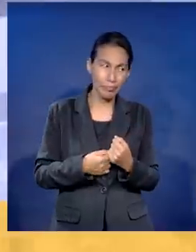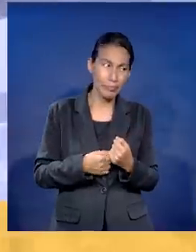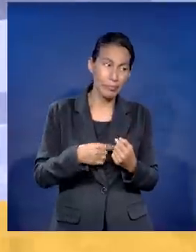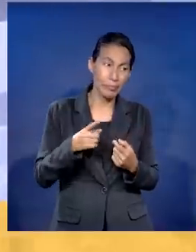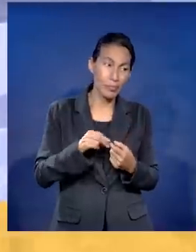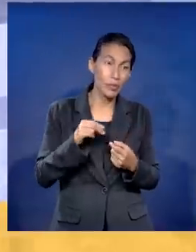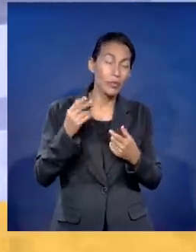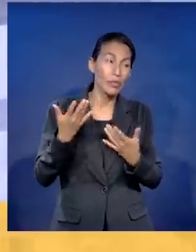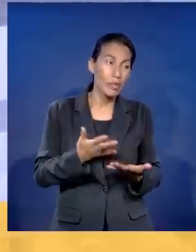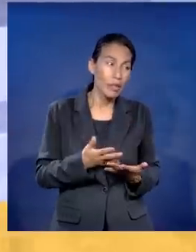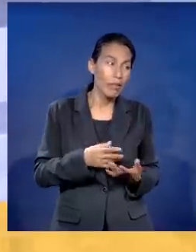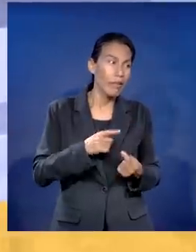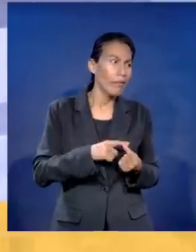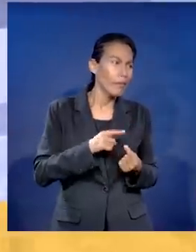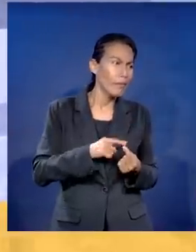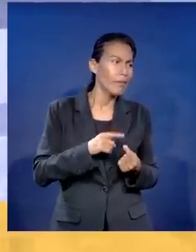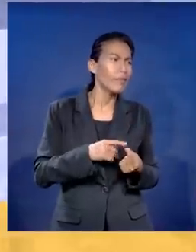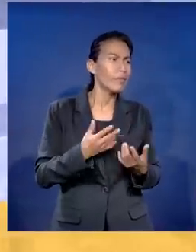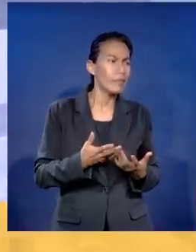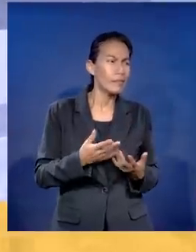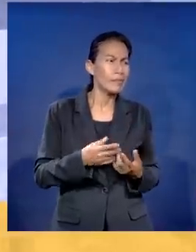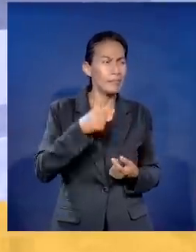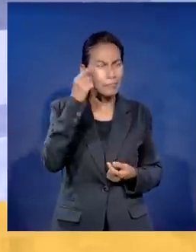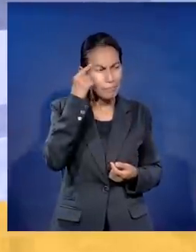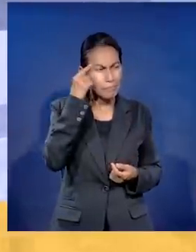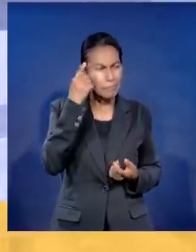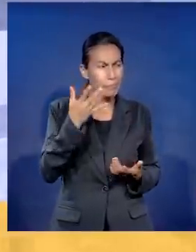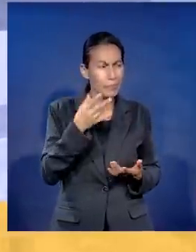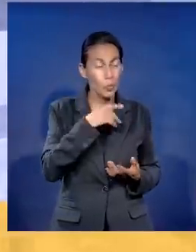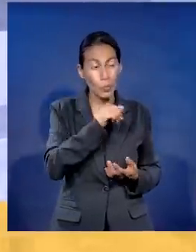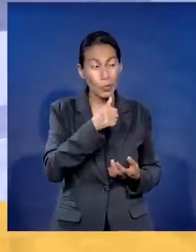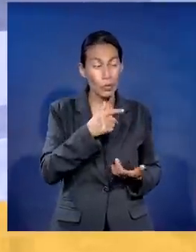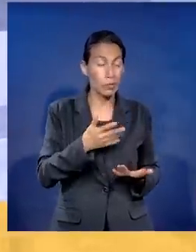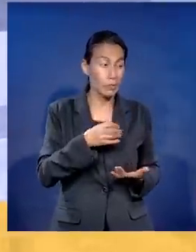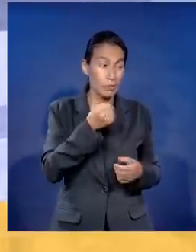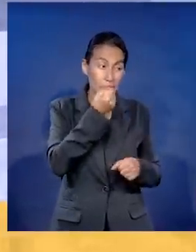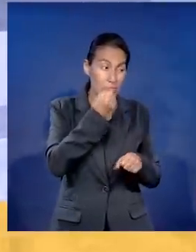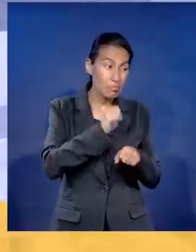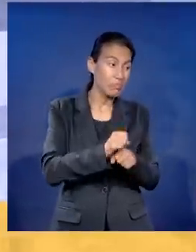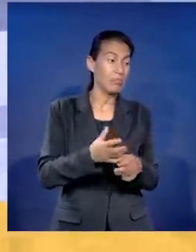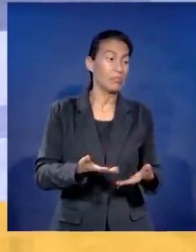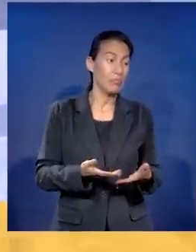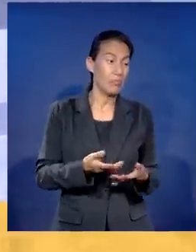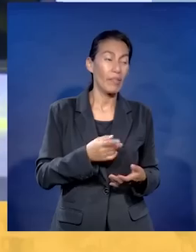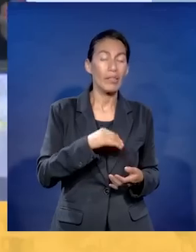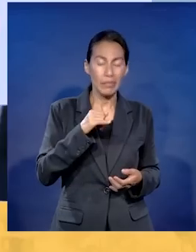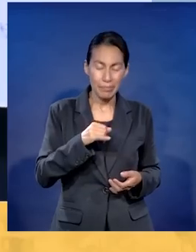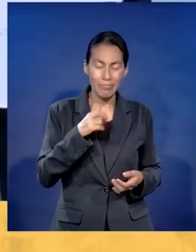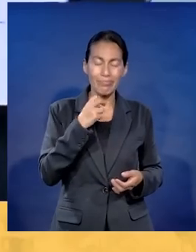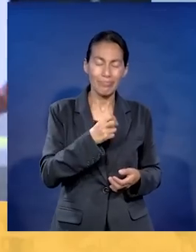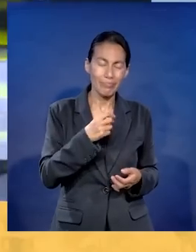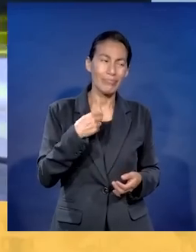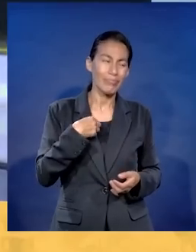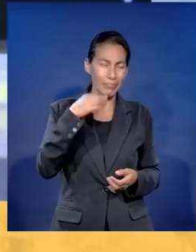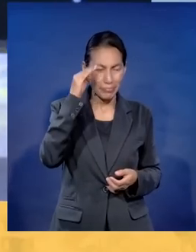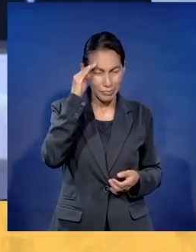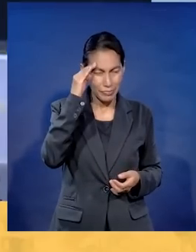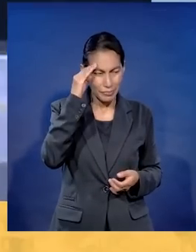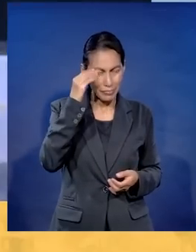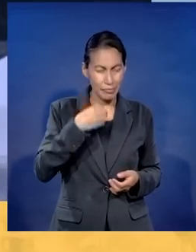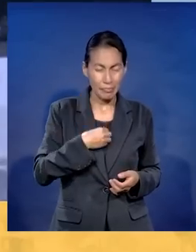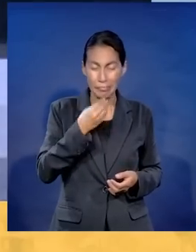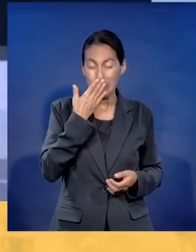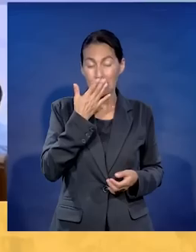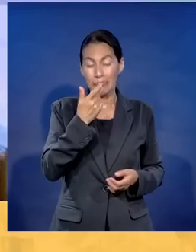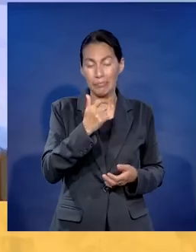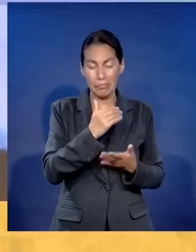insegura no llegó Con quién estará y tu pensamiento empieza a volar Dónde está seguro que está con la secretaria esa secretaria sí